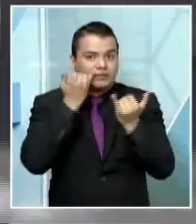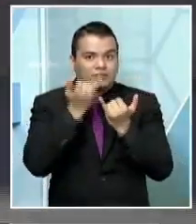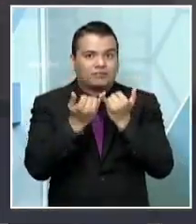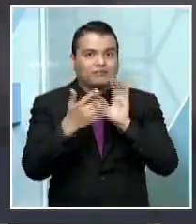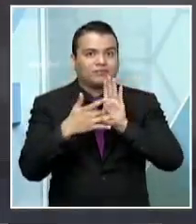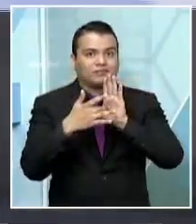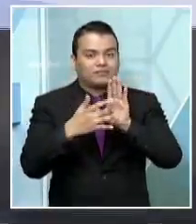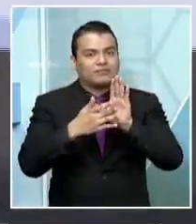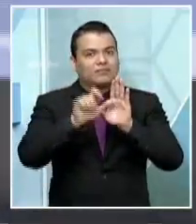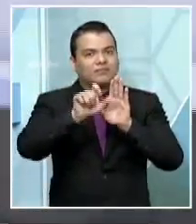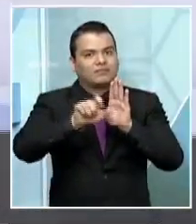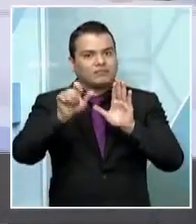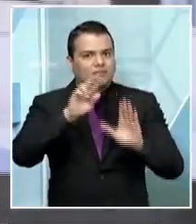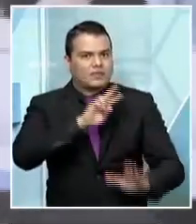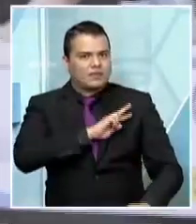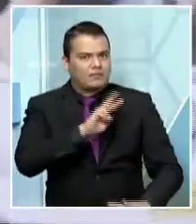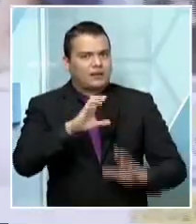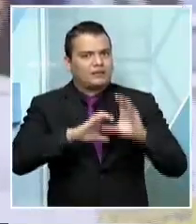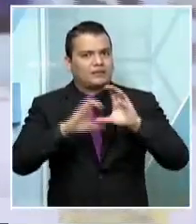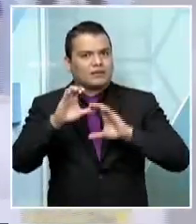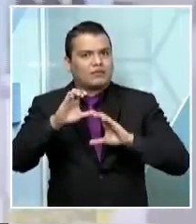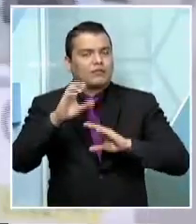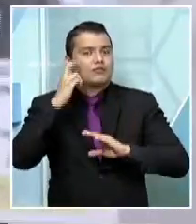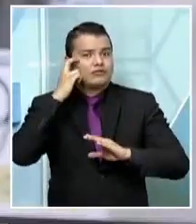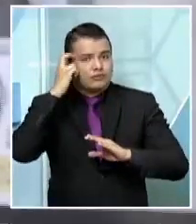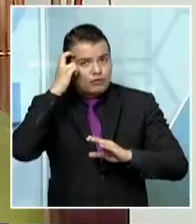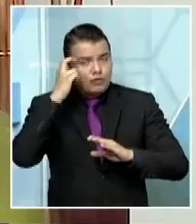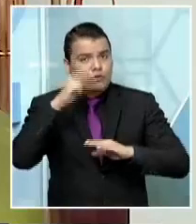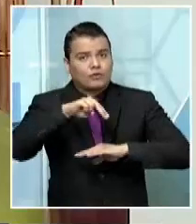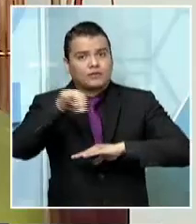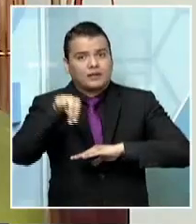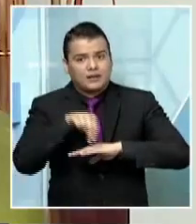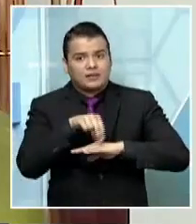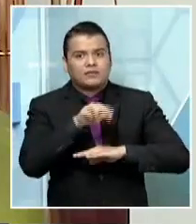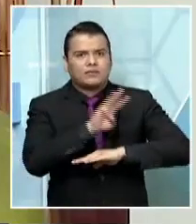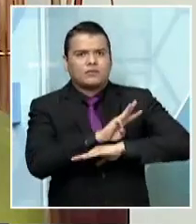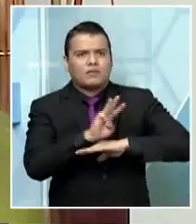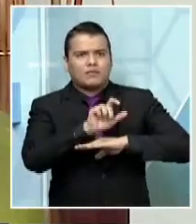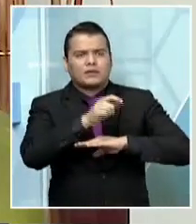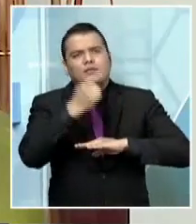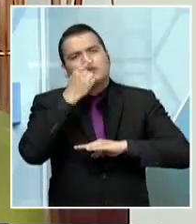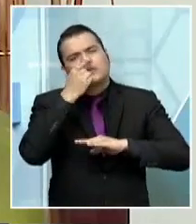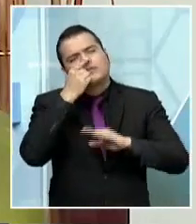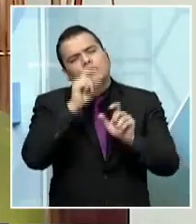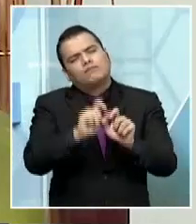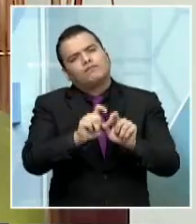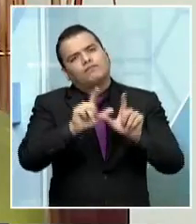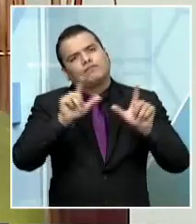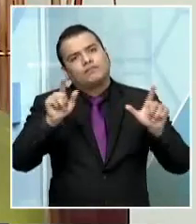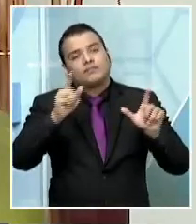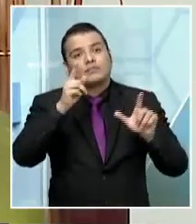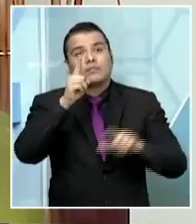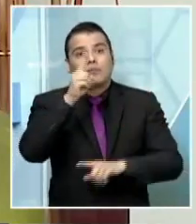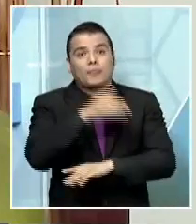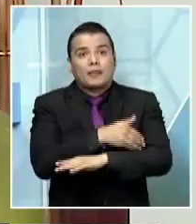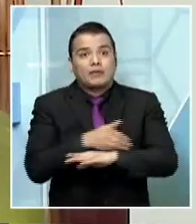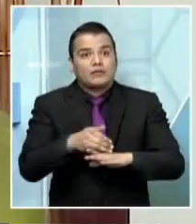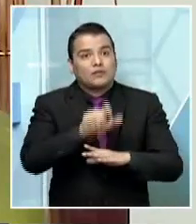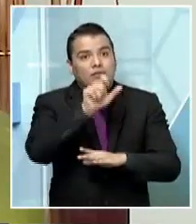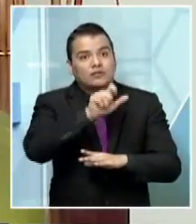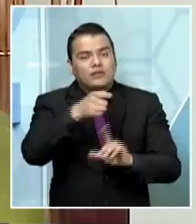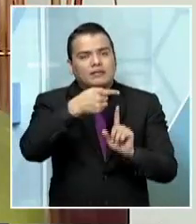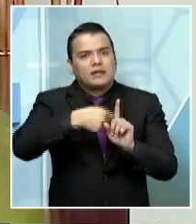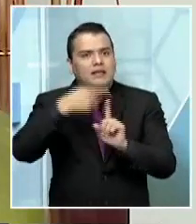los caucanos y de los nariñenses. Tenemos una página web fortalecida con 1 millón de visitantes únicos en el mes. Es decir,